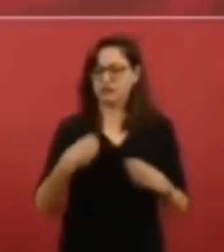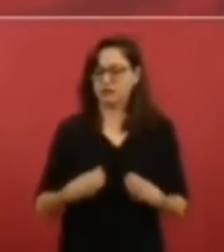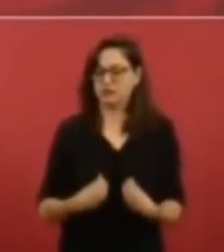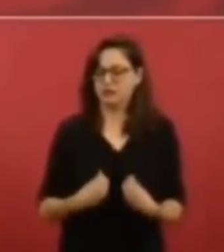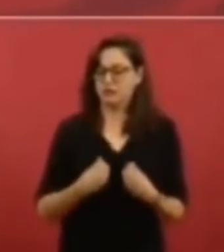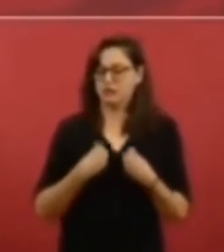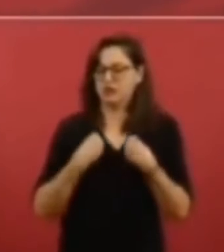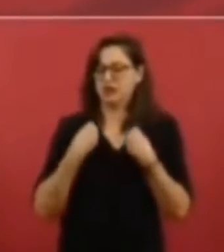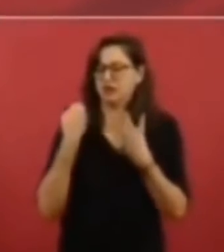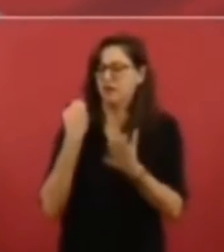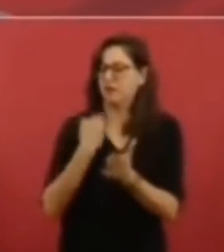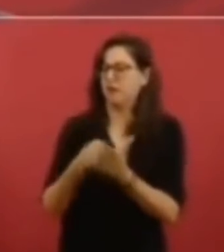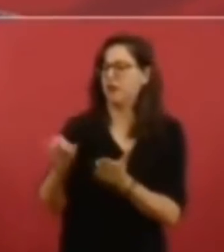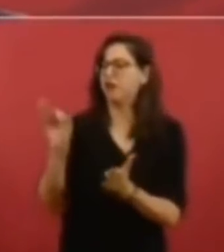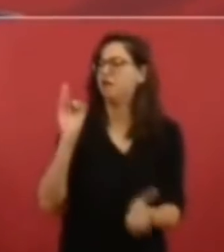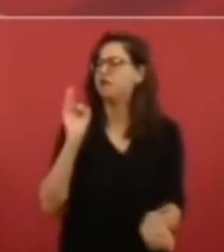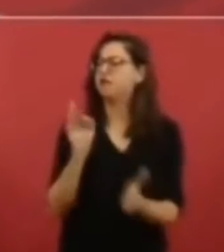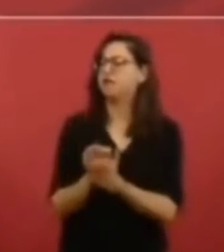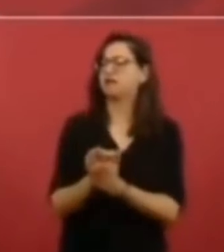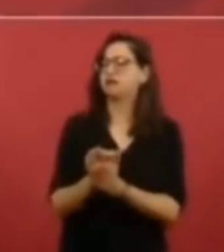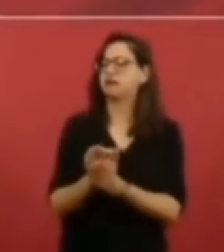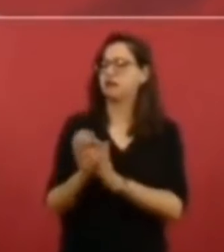arrojo.